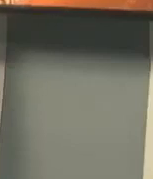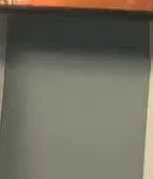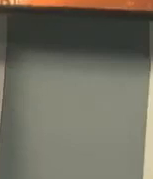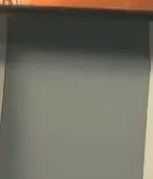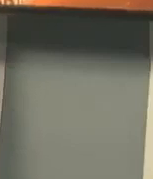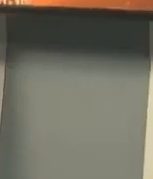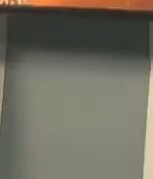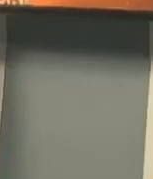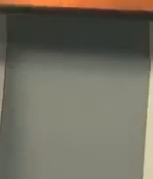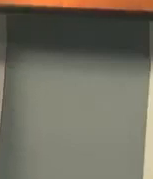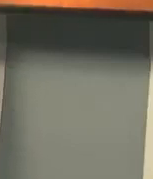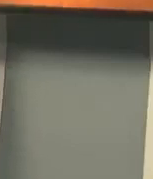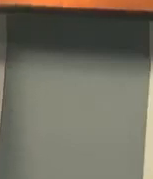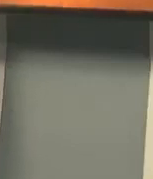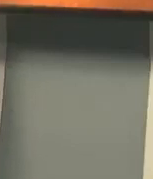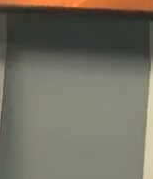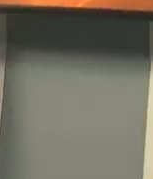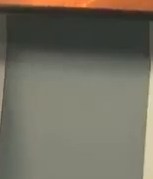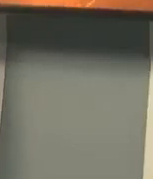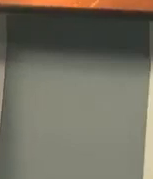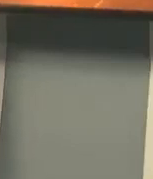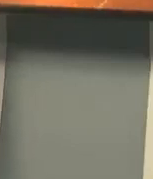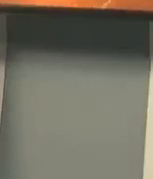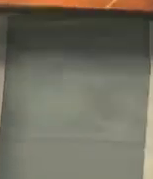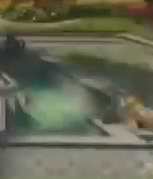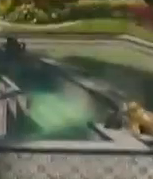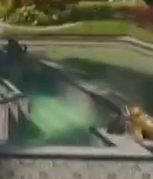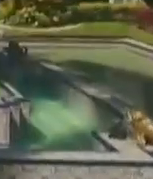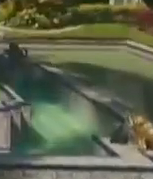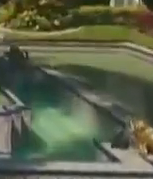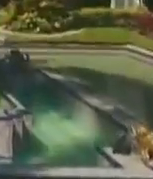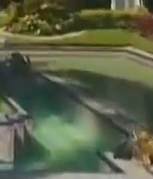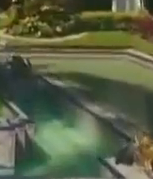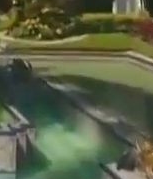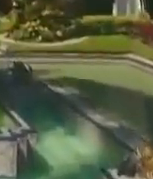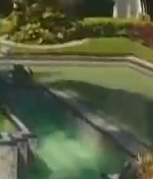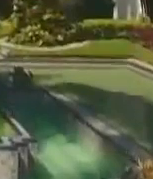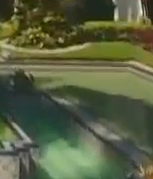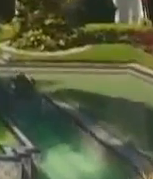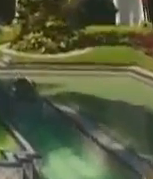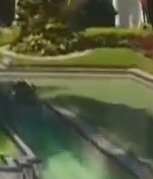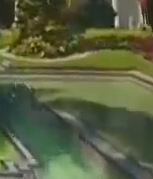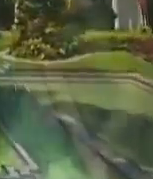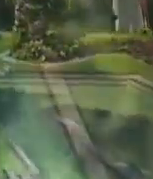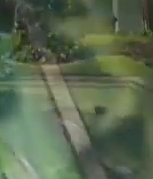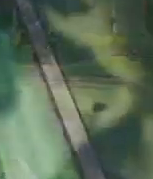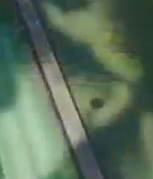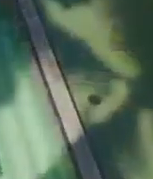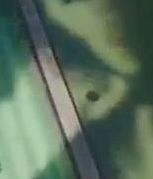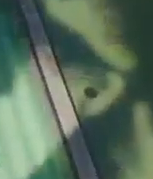A esta hora nos trasladamos al Palacio de Miraflores. Hay actividad presidencial. Veamos.